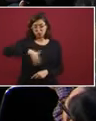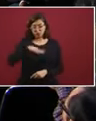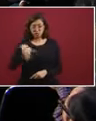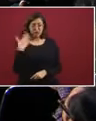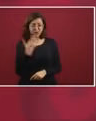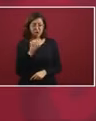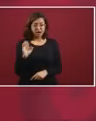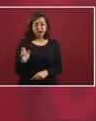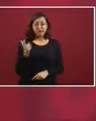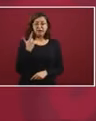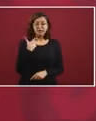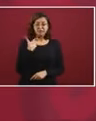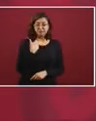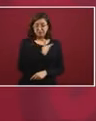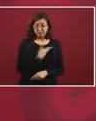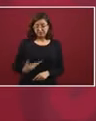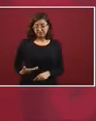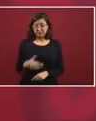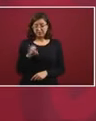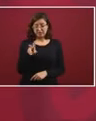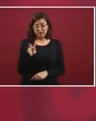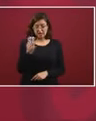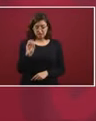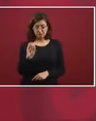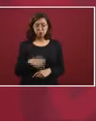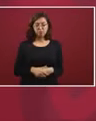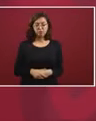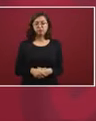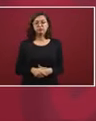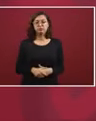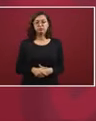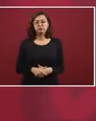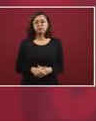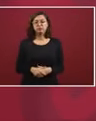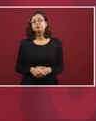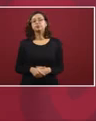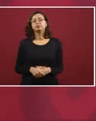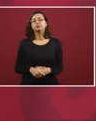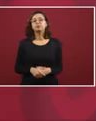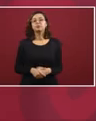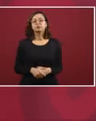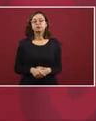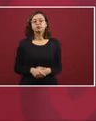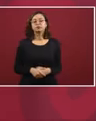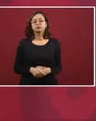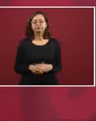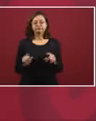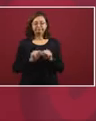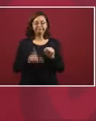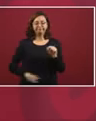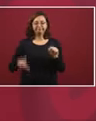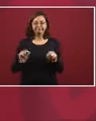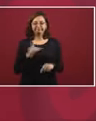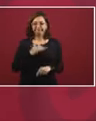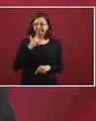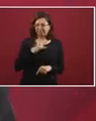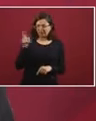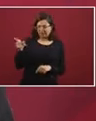México no vería y no aceptaría, como ya lo señalé, un gobierno de carácter